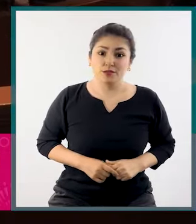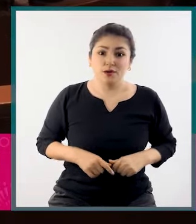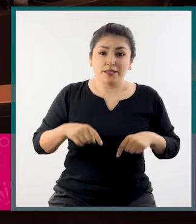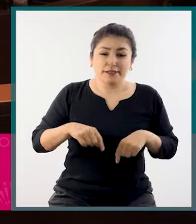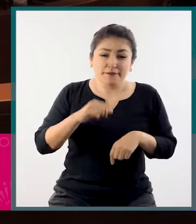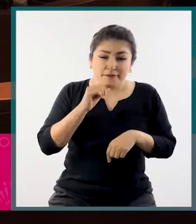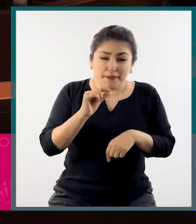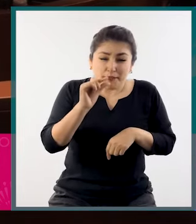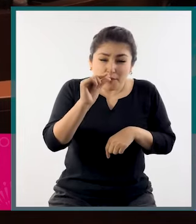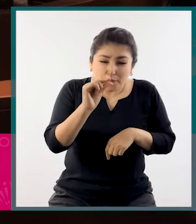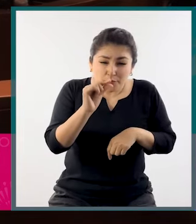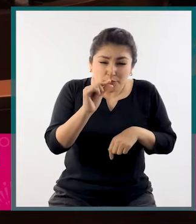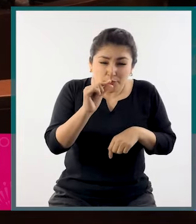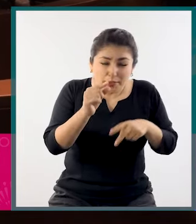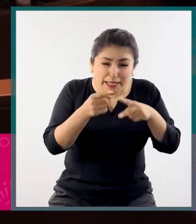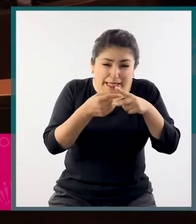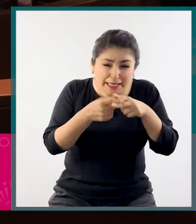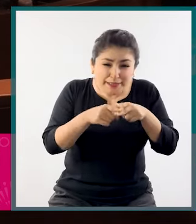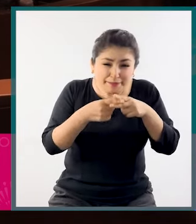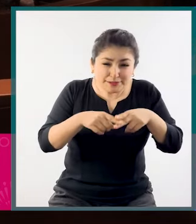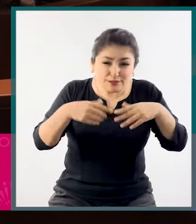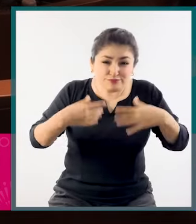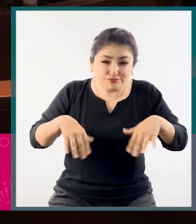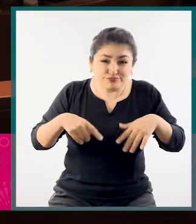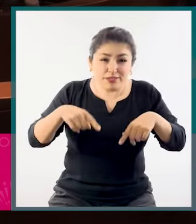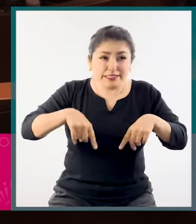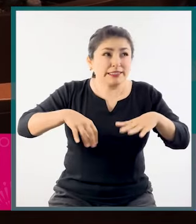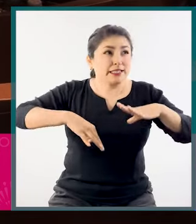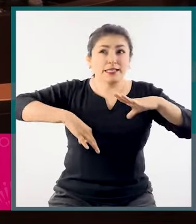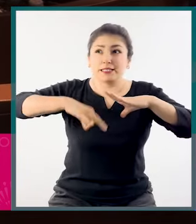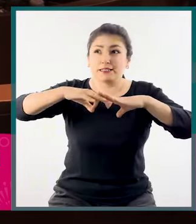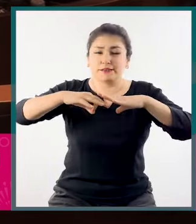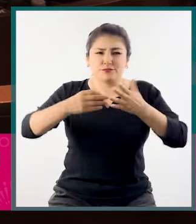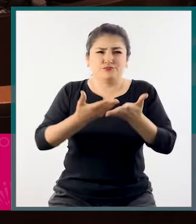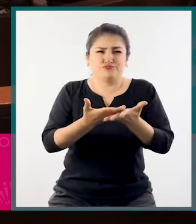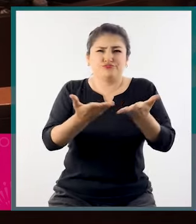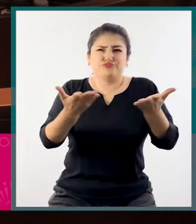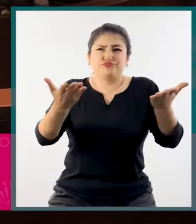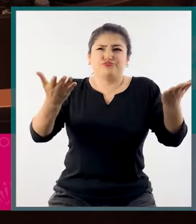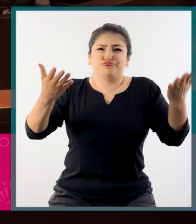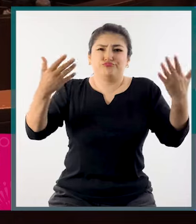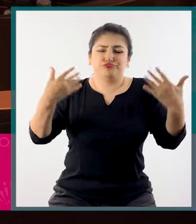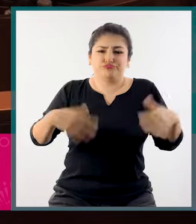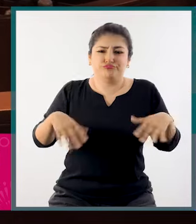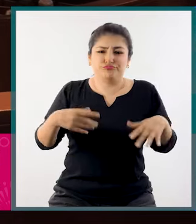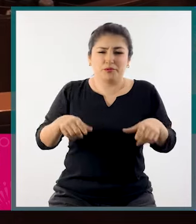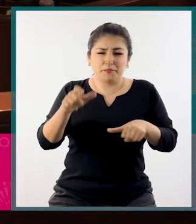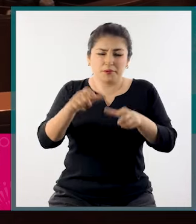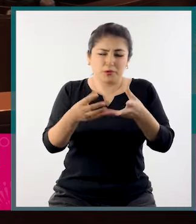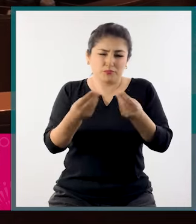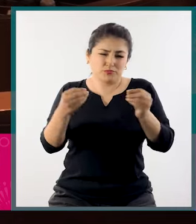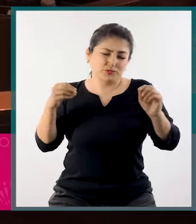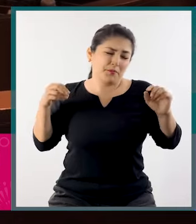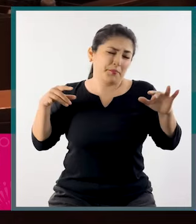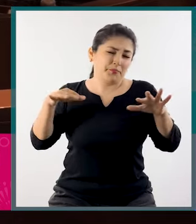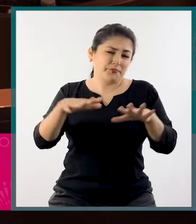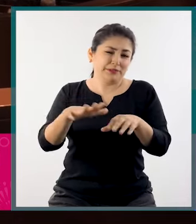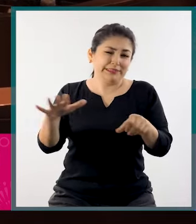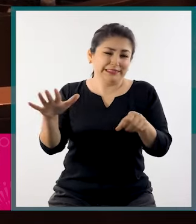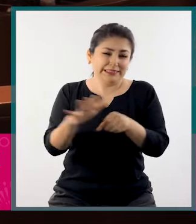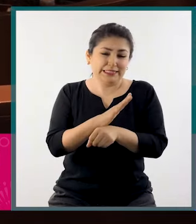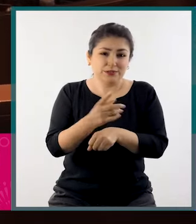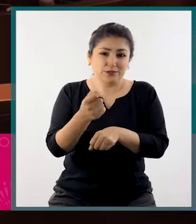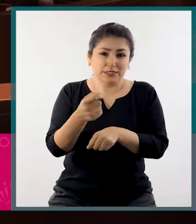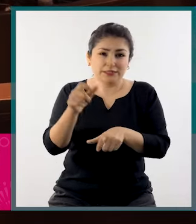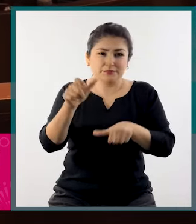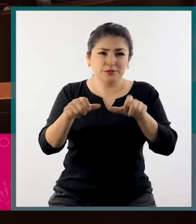Estamos a pocos minutos de empezar esta noche de gala en el teatro. La sala está casi llena, el público muy expectante. Hoy habrá